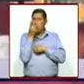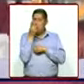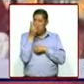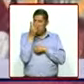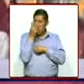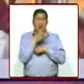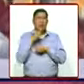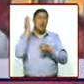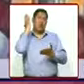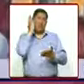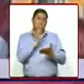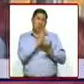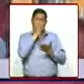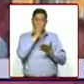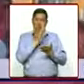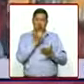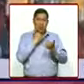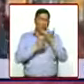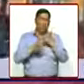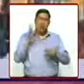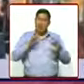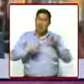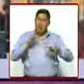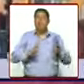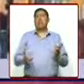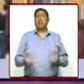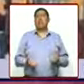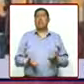narcotráfico y basta a la mala gestión.